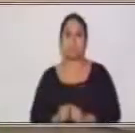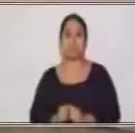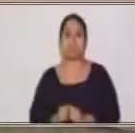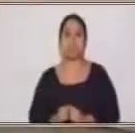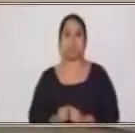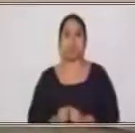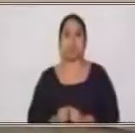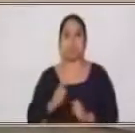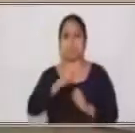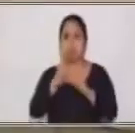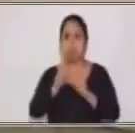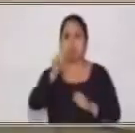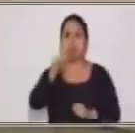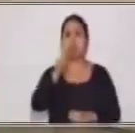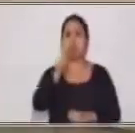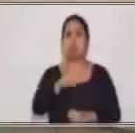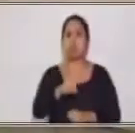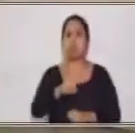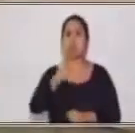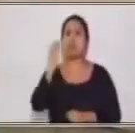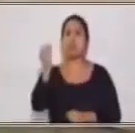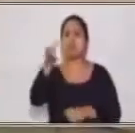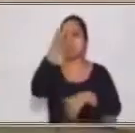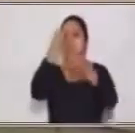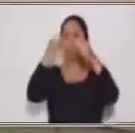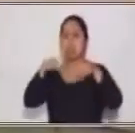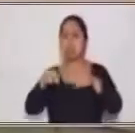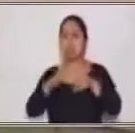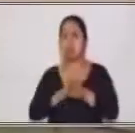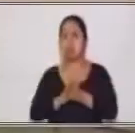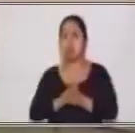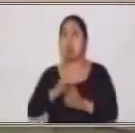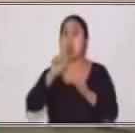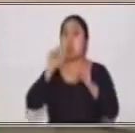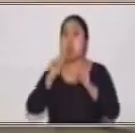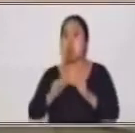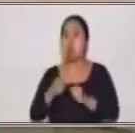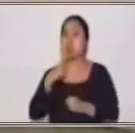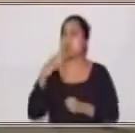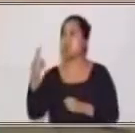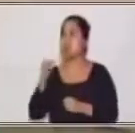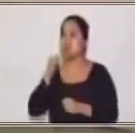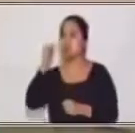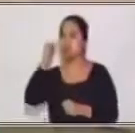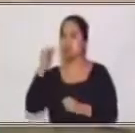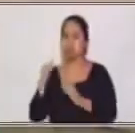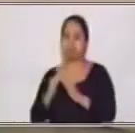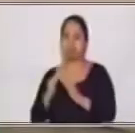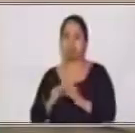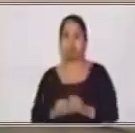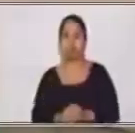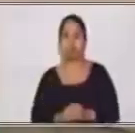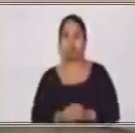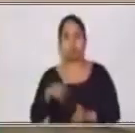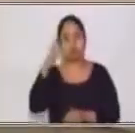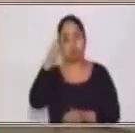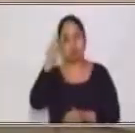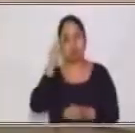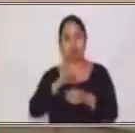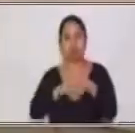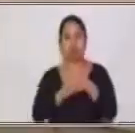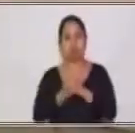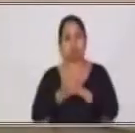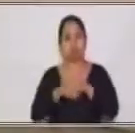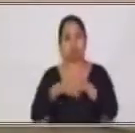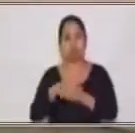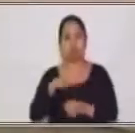¿qué aprendieron hoy? Y si tienen la respuesta pueden compartirlo con un adulto en casa. Siempre les recuerdo lavar sus manos constantemente